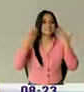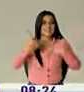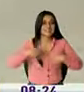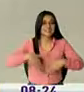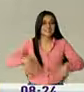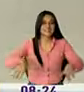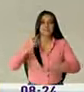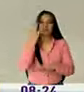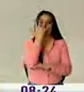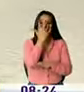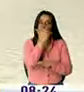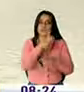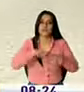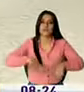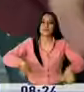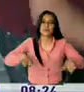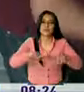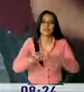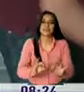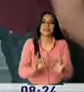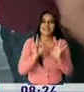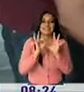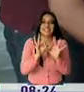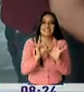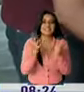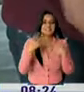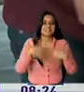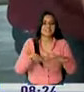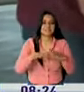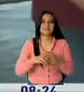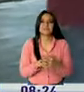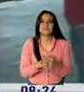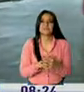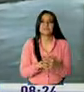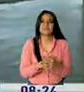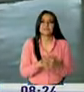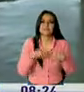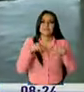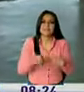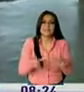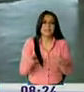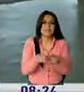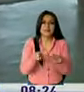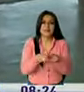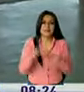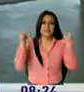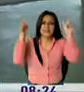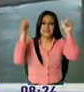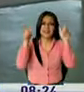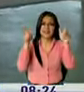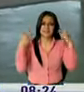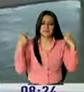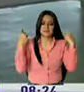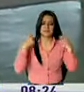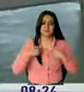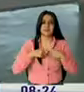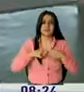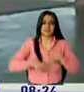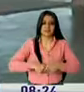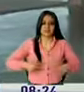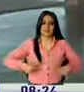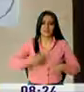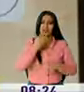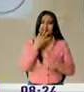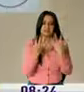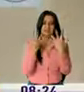paradisíaco lugar, estamos listos para tomar posición, porque aquí lo tratan como rey. Le colocan el mandil para que no vaya a ensuciarse.